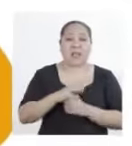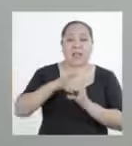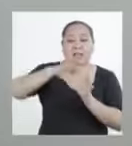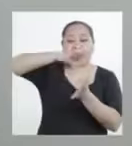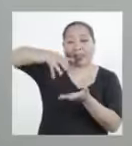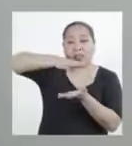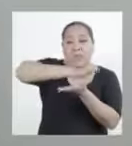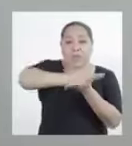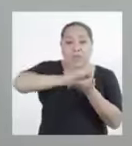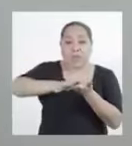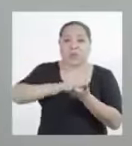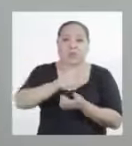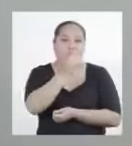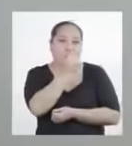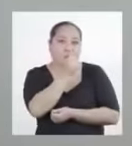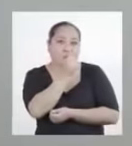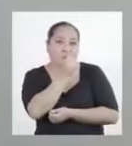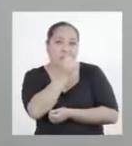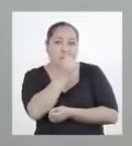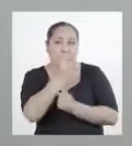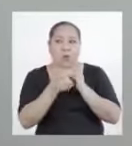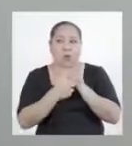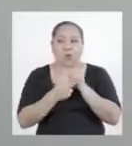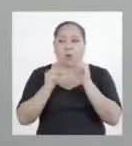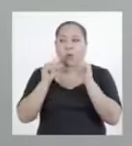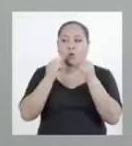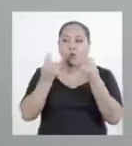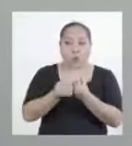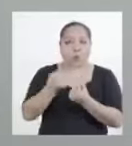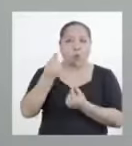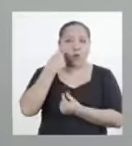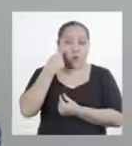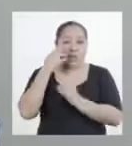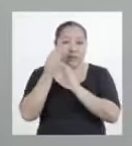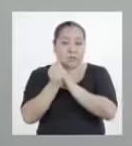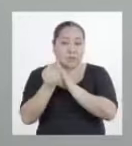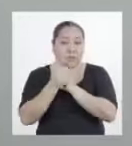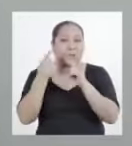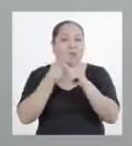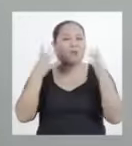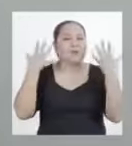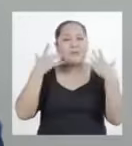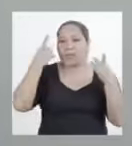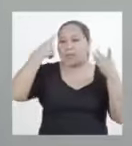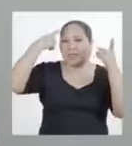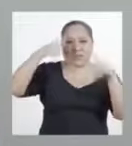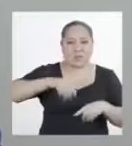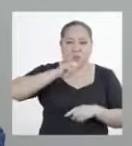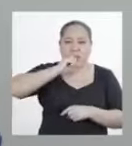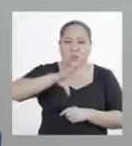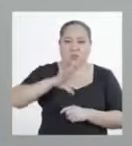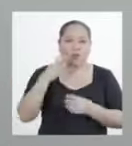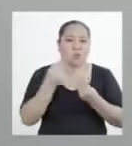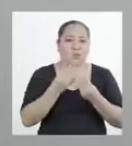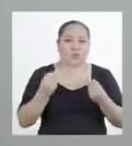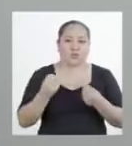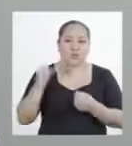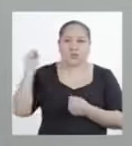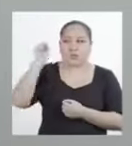Pues... Que la tierra es plana es un secreto guardado por un buen grupo de conocedores Pero hemos decidido